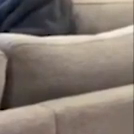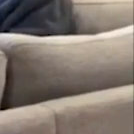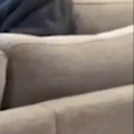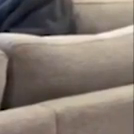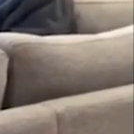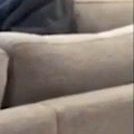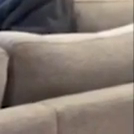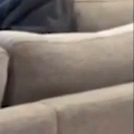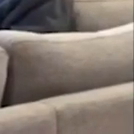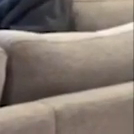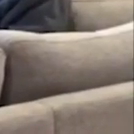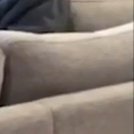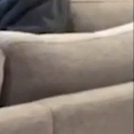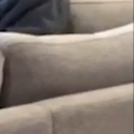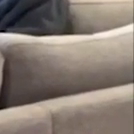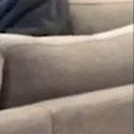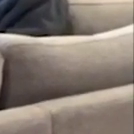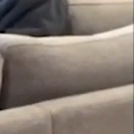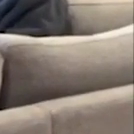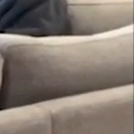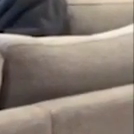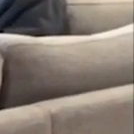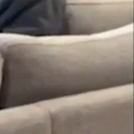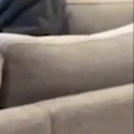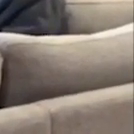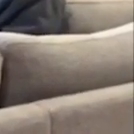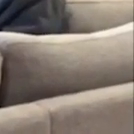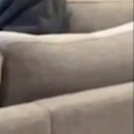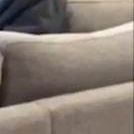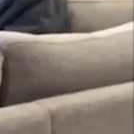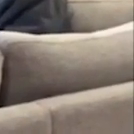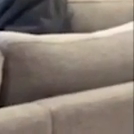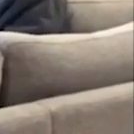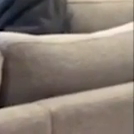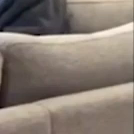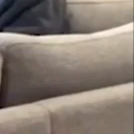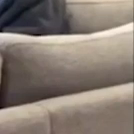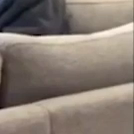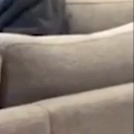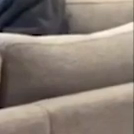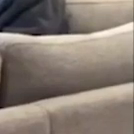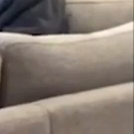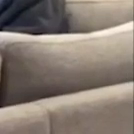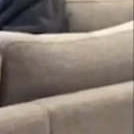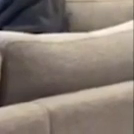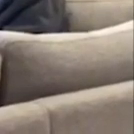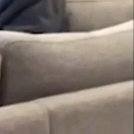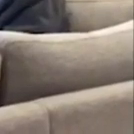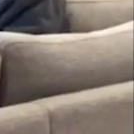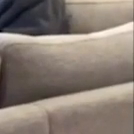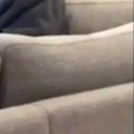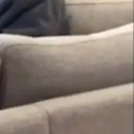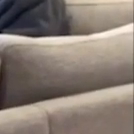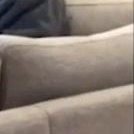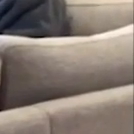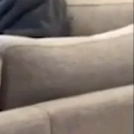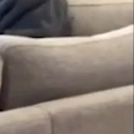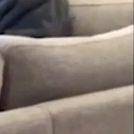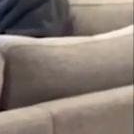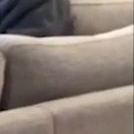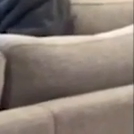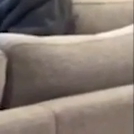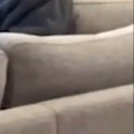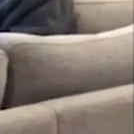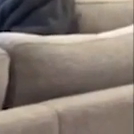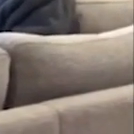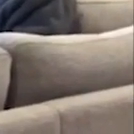duda logró grandes acuerdos políticos que a la larga se transformaron en un gran avance para el país.